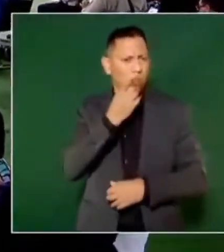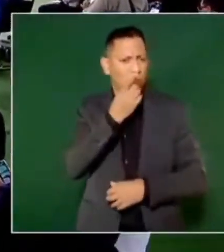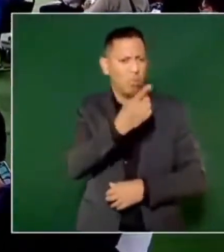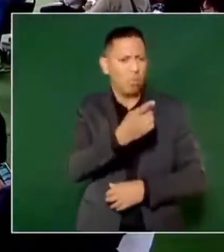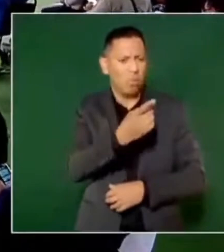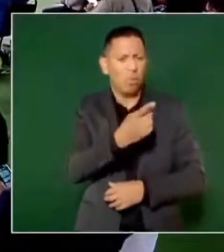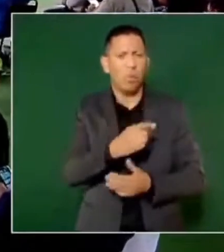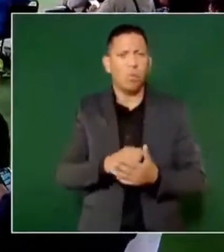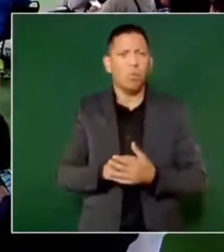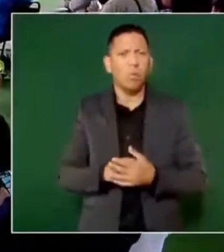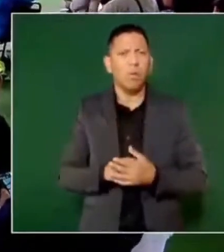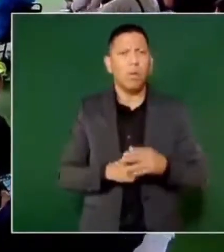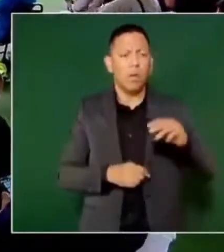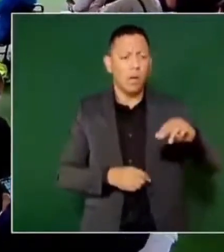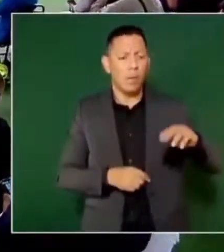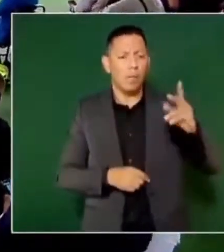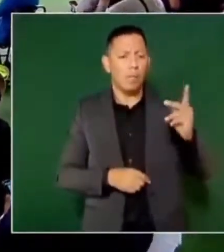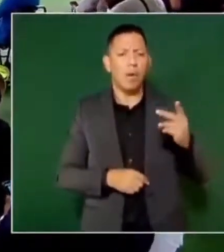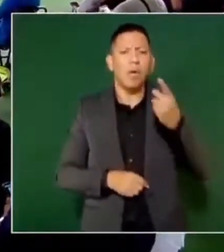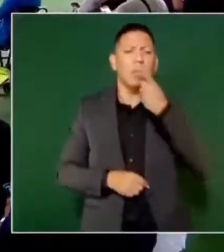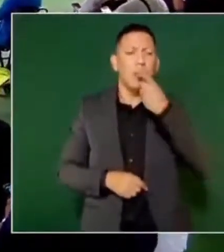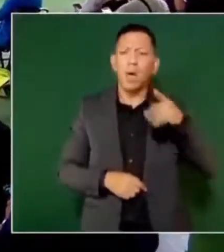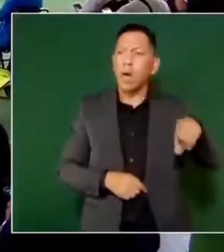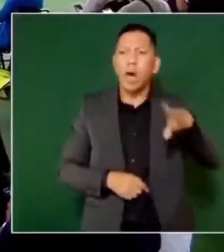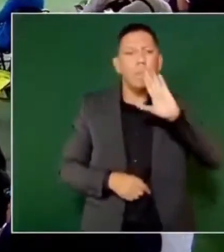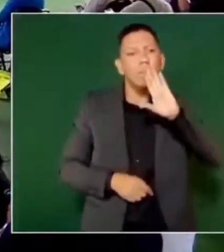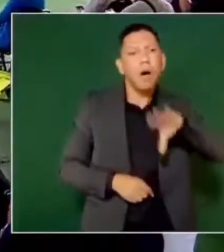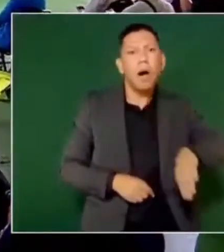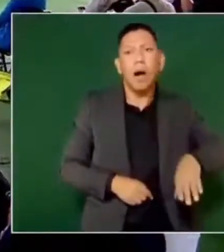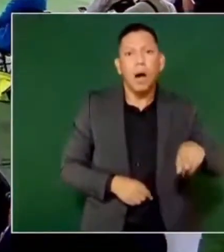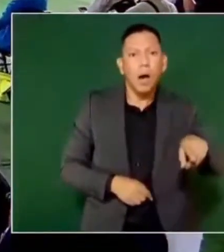Ministerio Público los acusaba y este